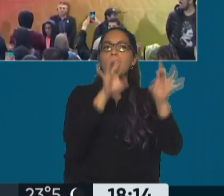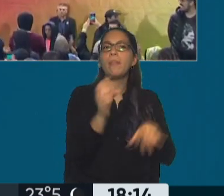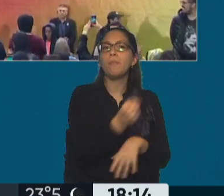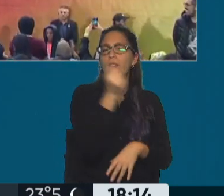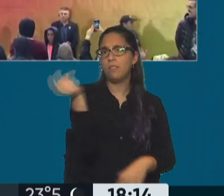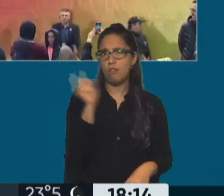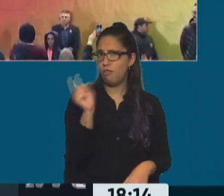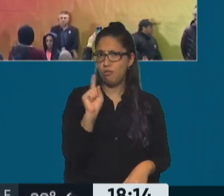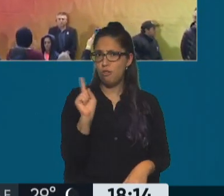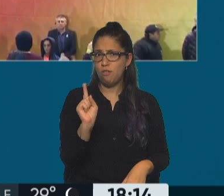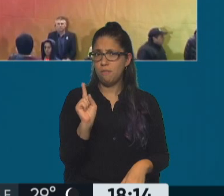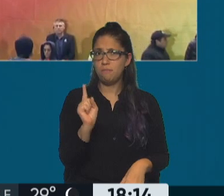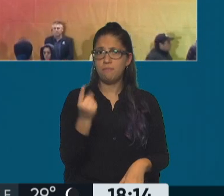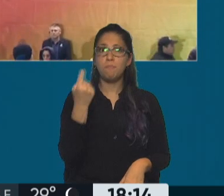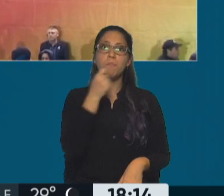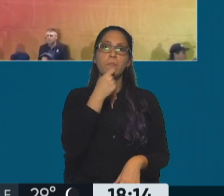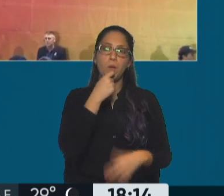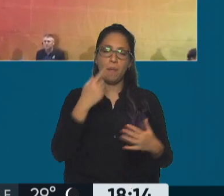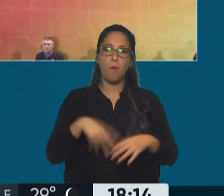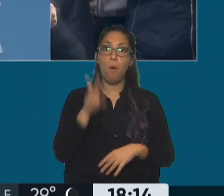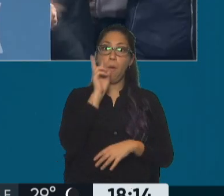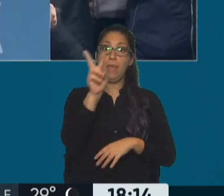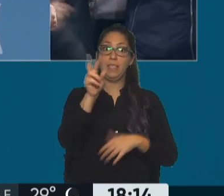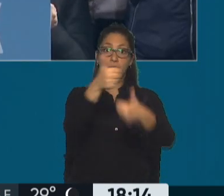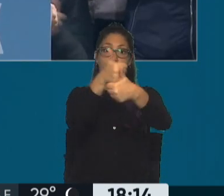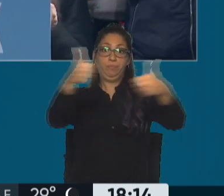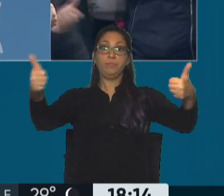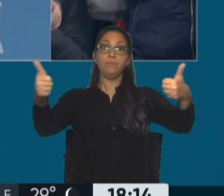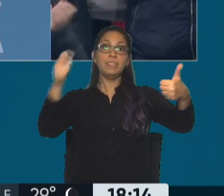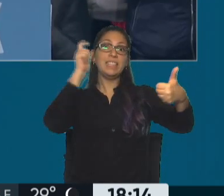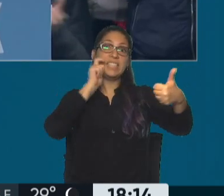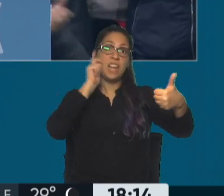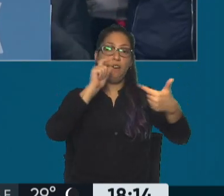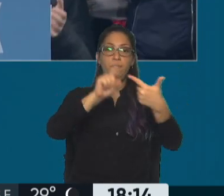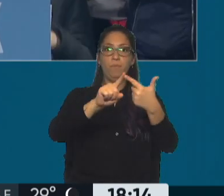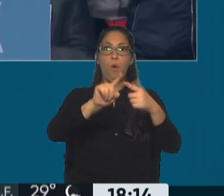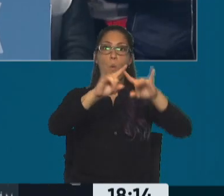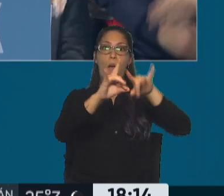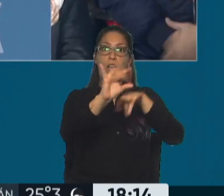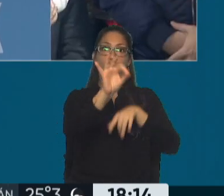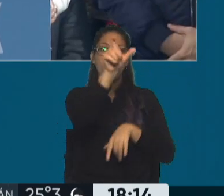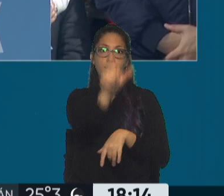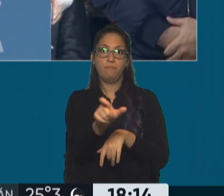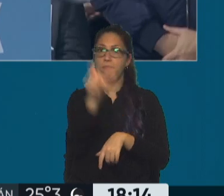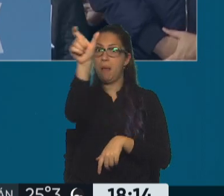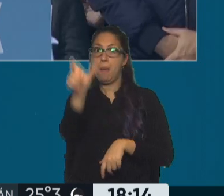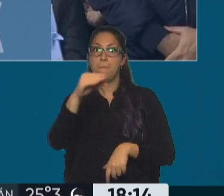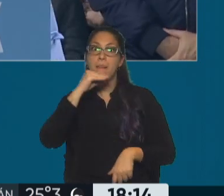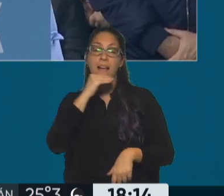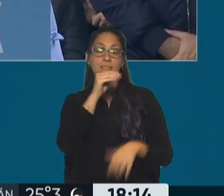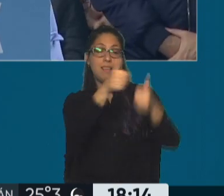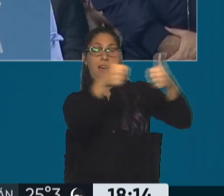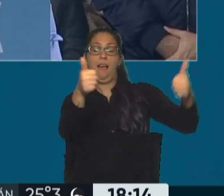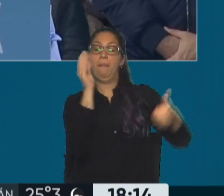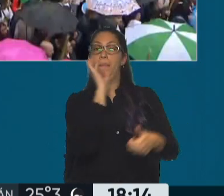encontrarte en primera fila con Axel Kicillof, Guado de Pedro y Sergio Massa, me parece que